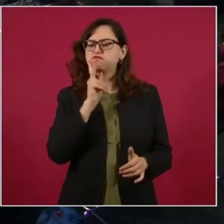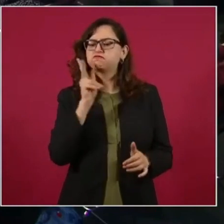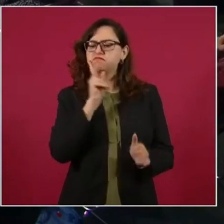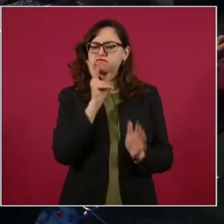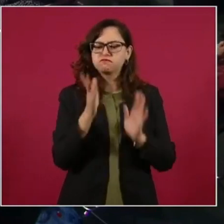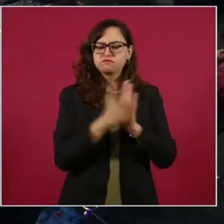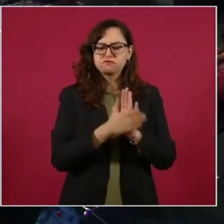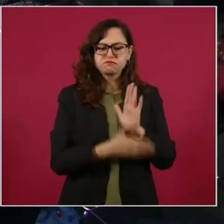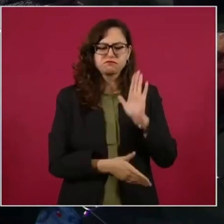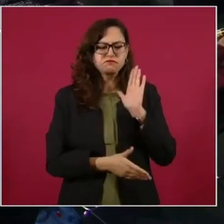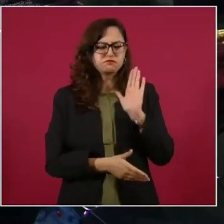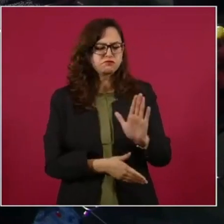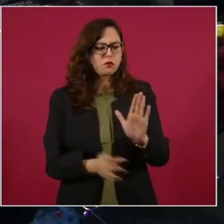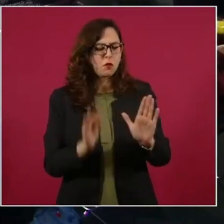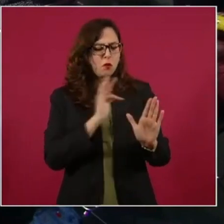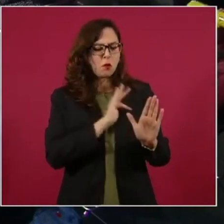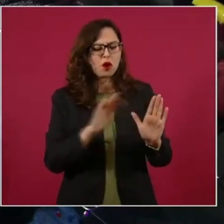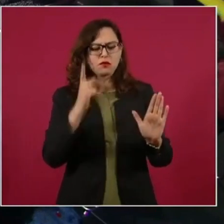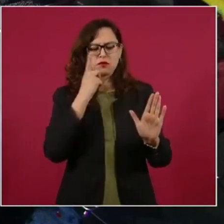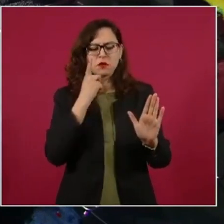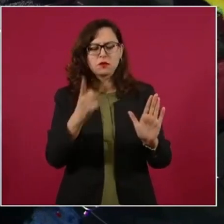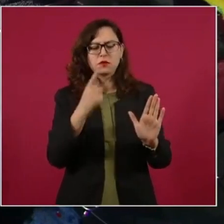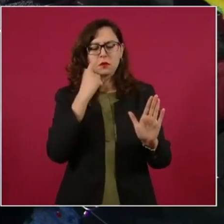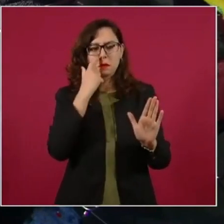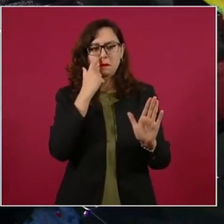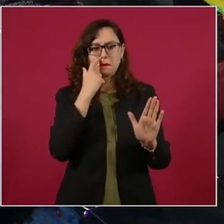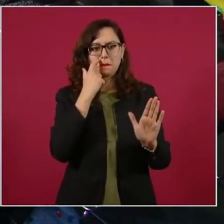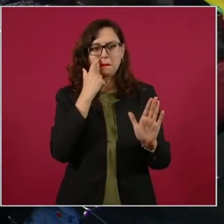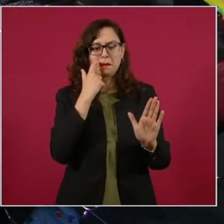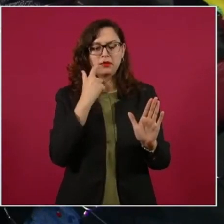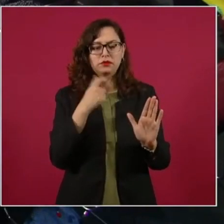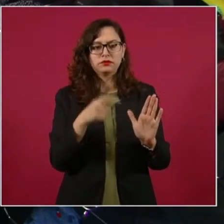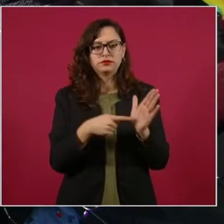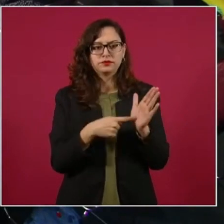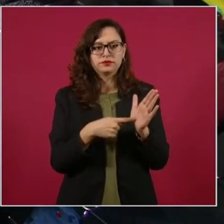es que no se aprobó